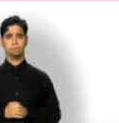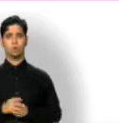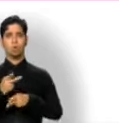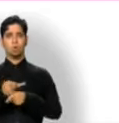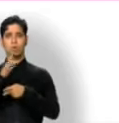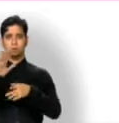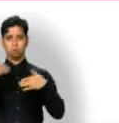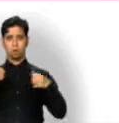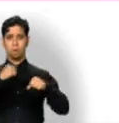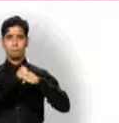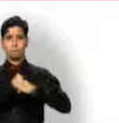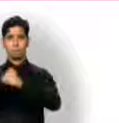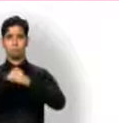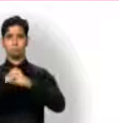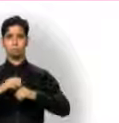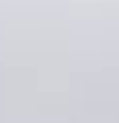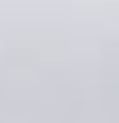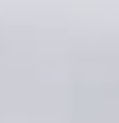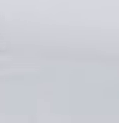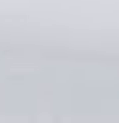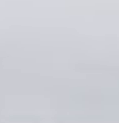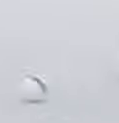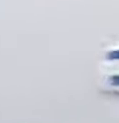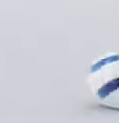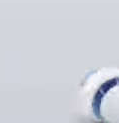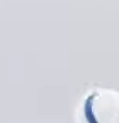787-999-6202. Cuida tu salud. Protege a los tuyos.